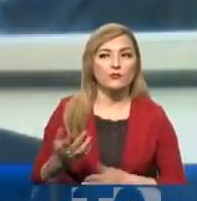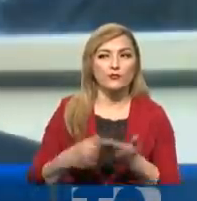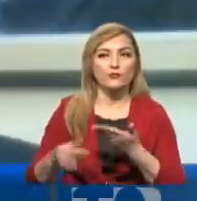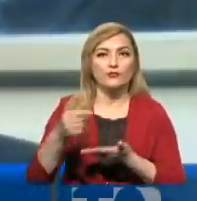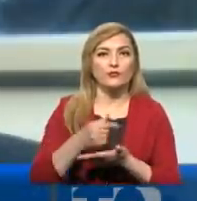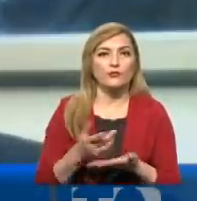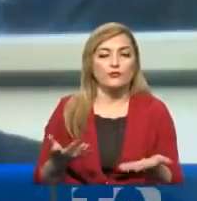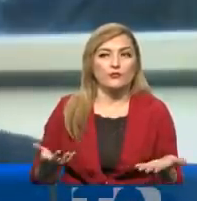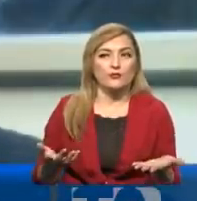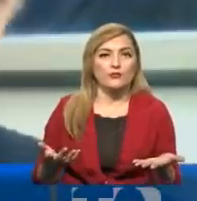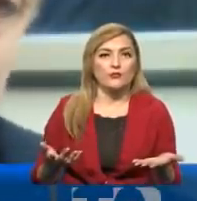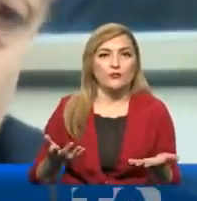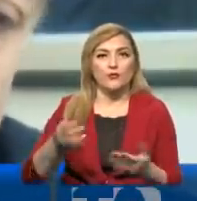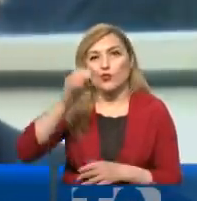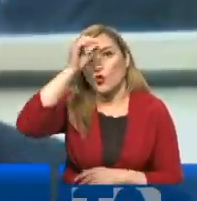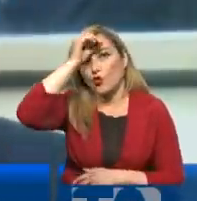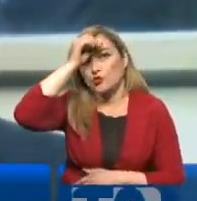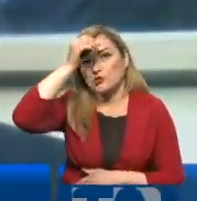Guayas no saben sumar.